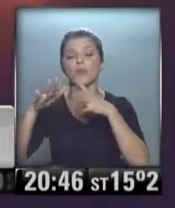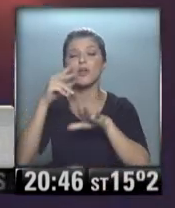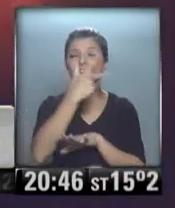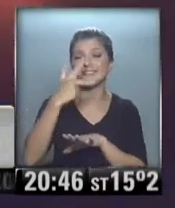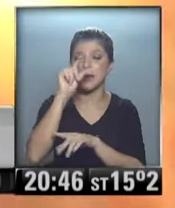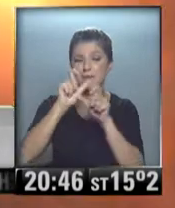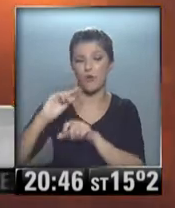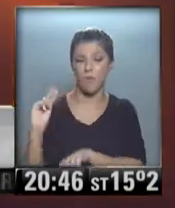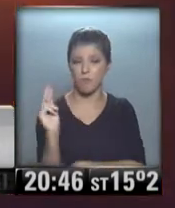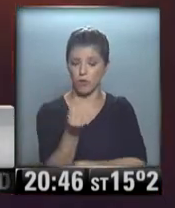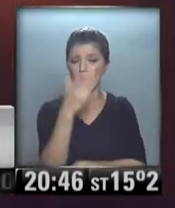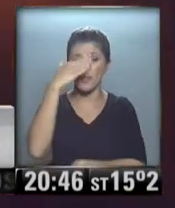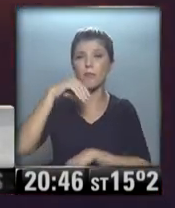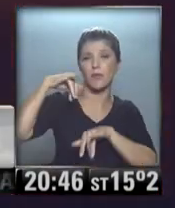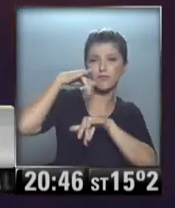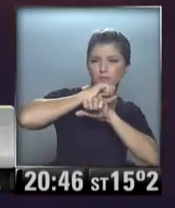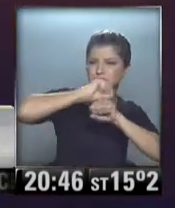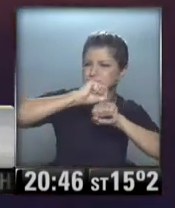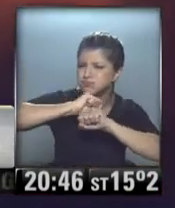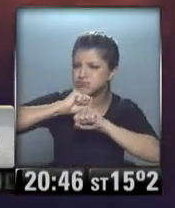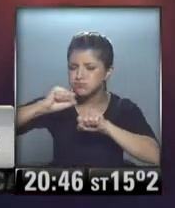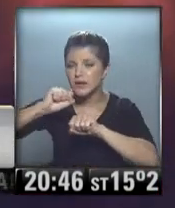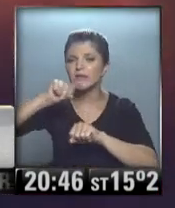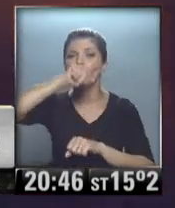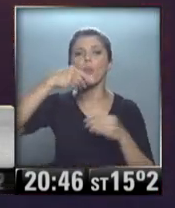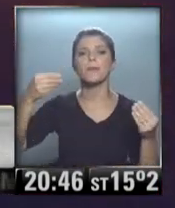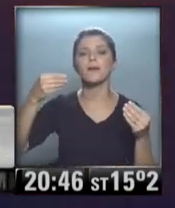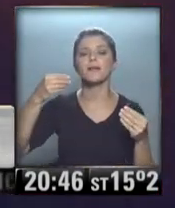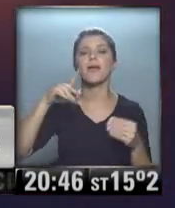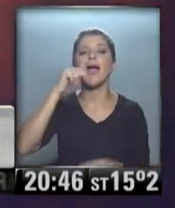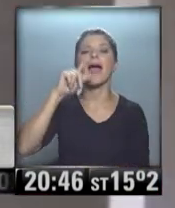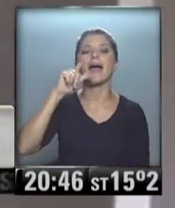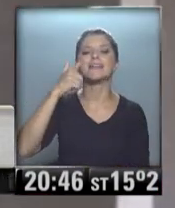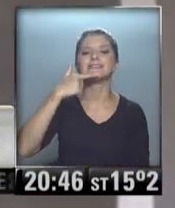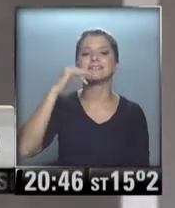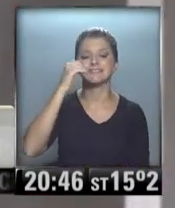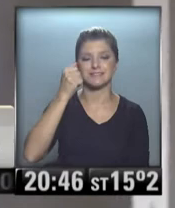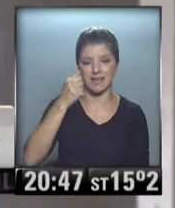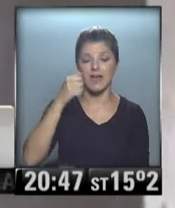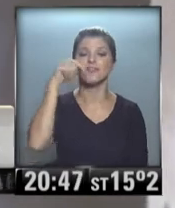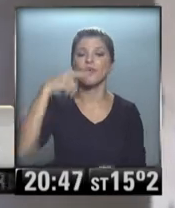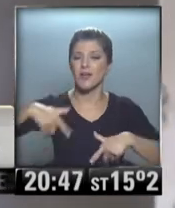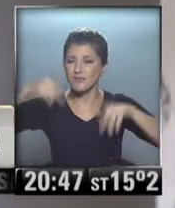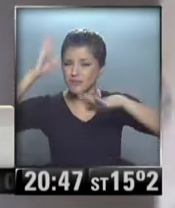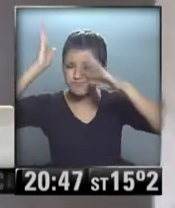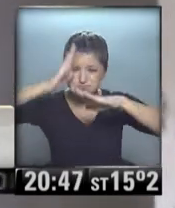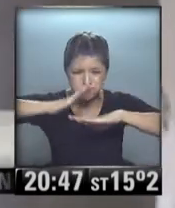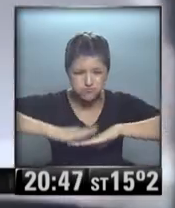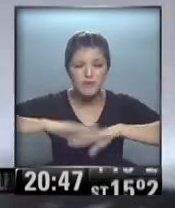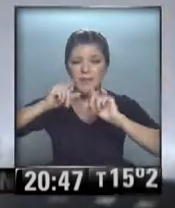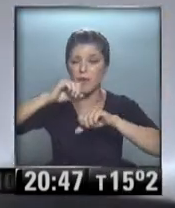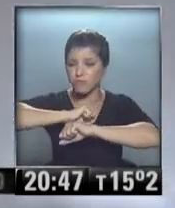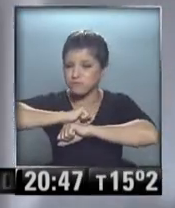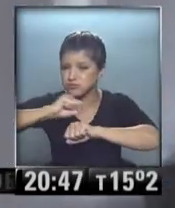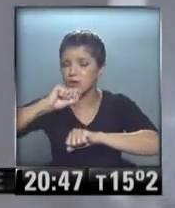la vida tras un ataque aéreo por parte de las fuerzas gubernamentales de Bashar al-Assad. Un edificio quedó destruido y la caída de un misil provocó